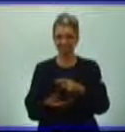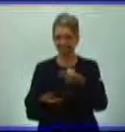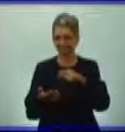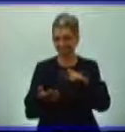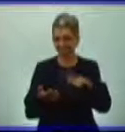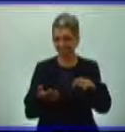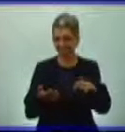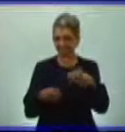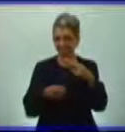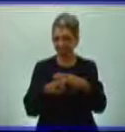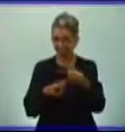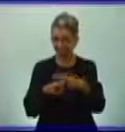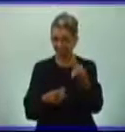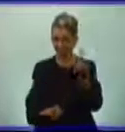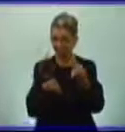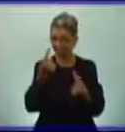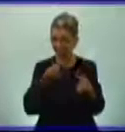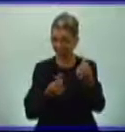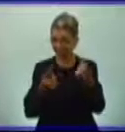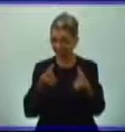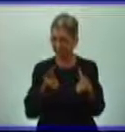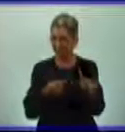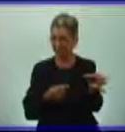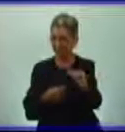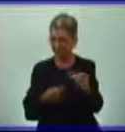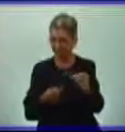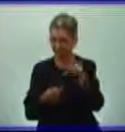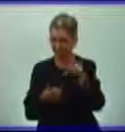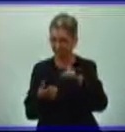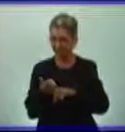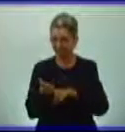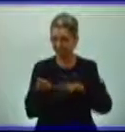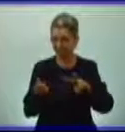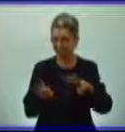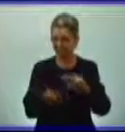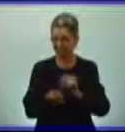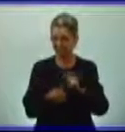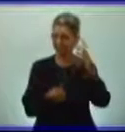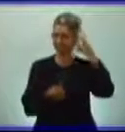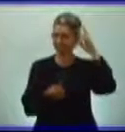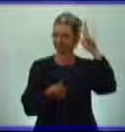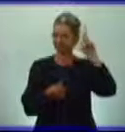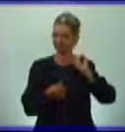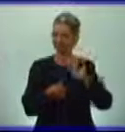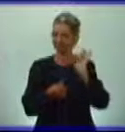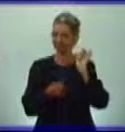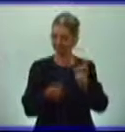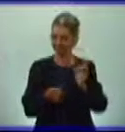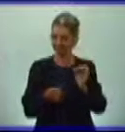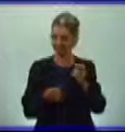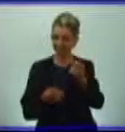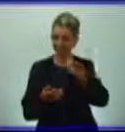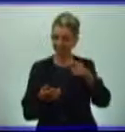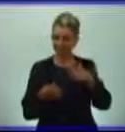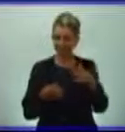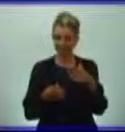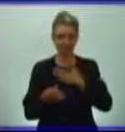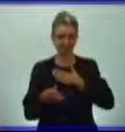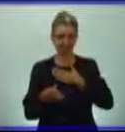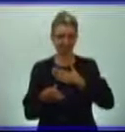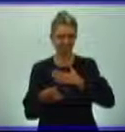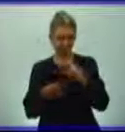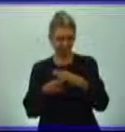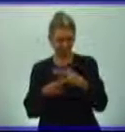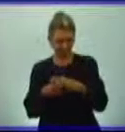Escribe el nombre de alguno de los municipios de tu provincia. Recuerden que siempre que escribamos nombres propios, como es el